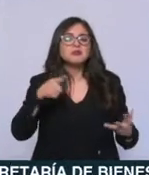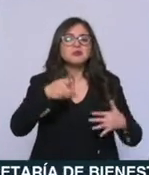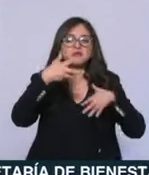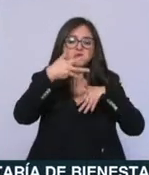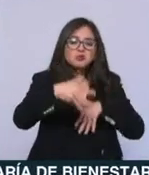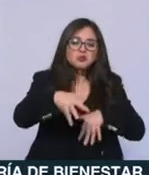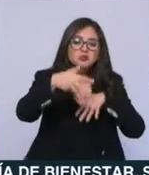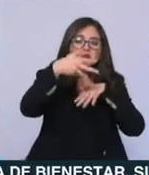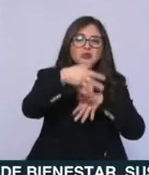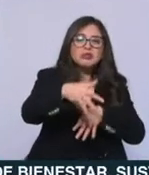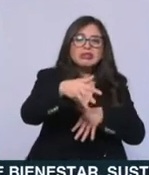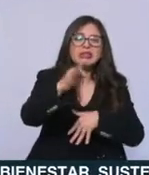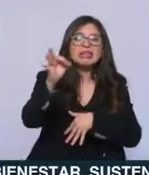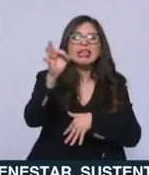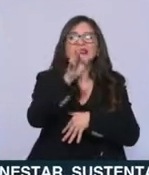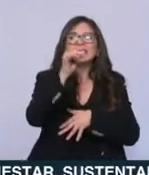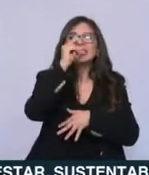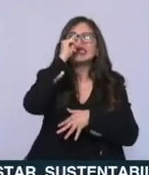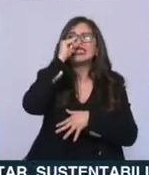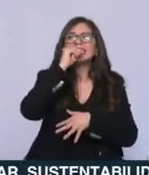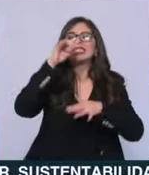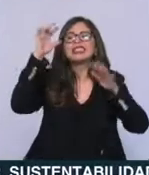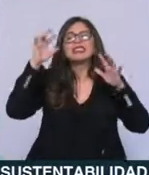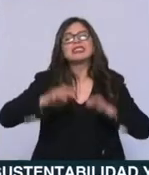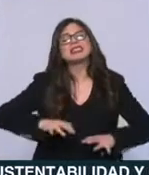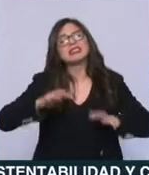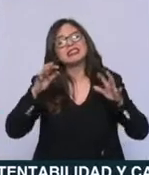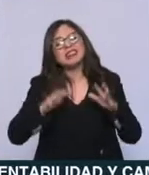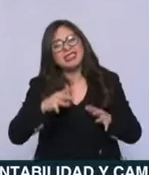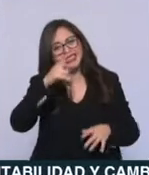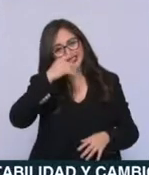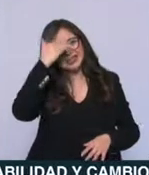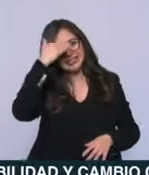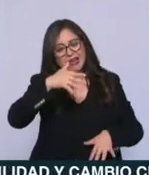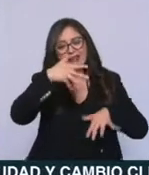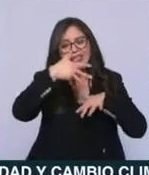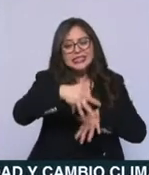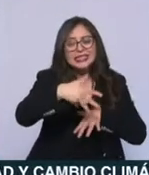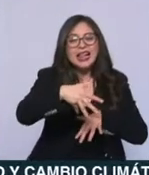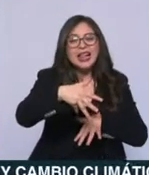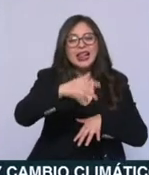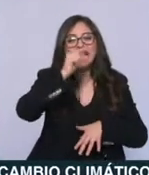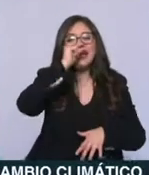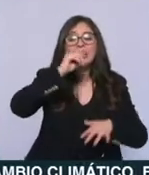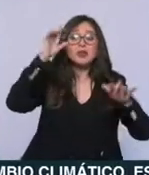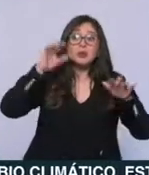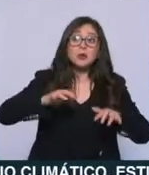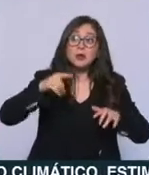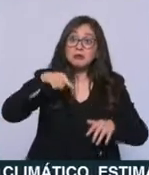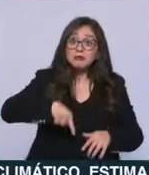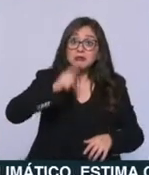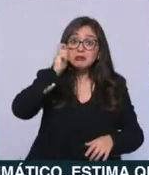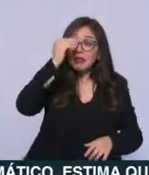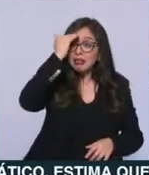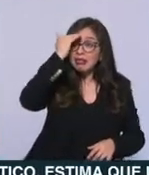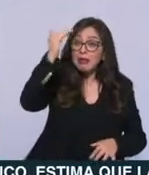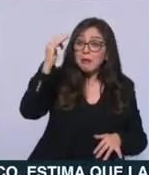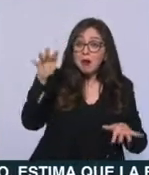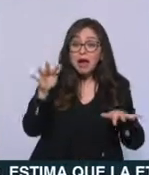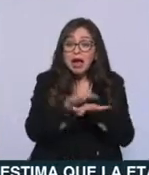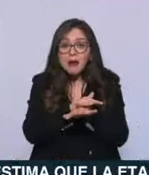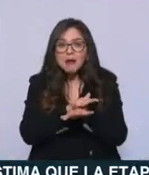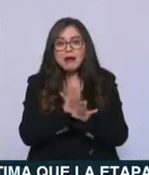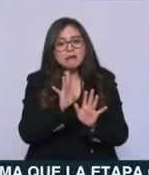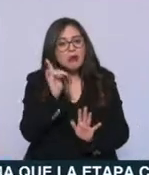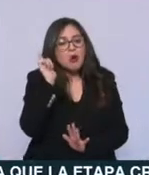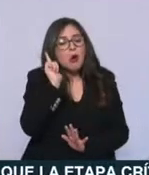por la lluvia. Es lo único que a veces ha pasado en esas marchas, pero pues como el clima está tan particular, vamos a esperar